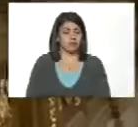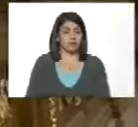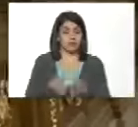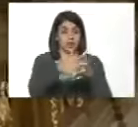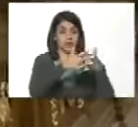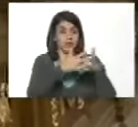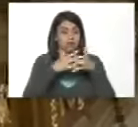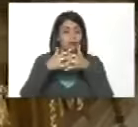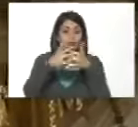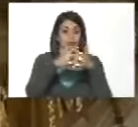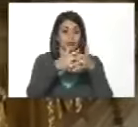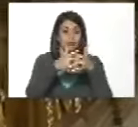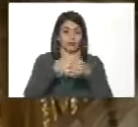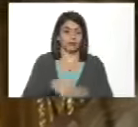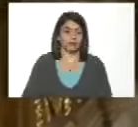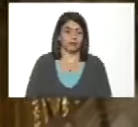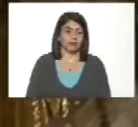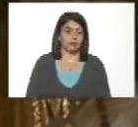imperialismo norteamericano.